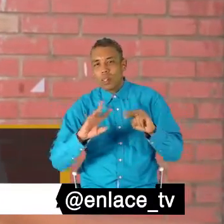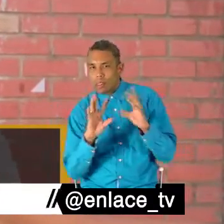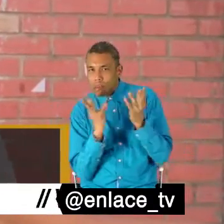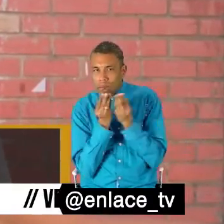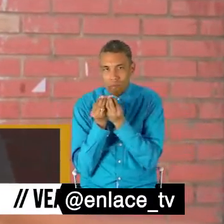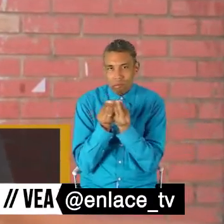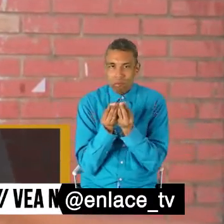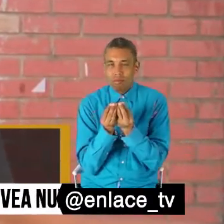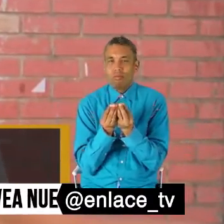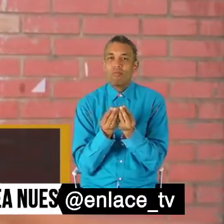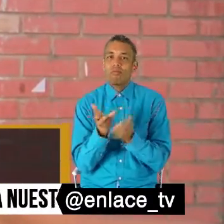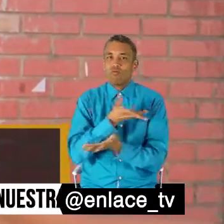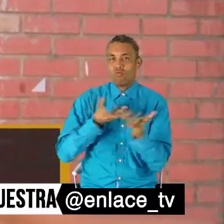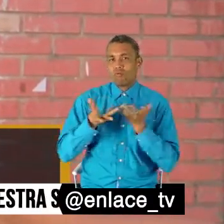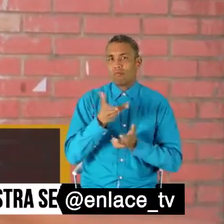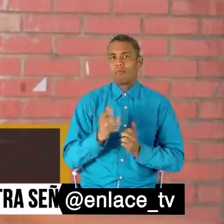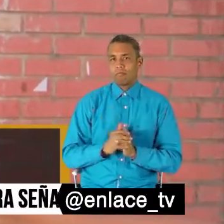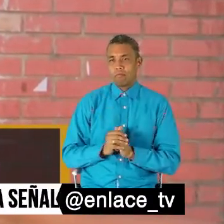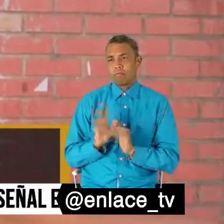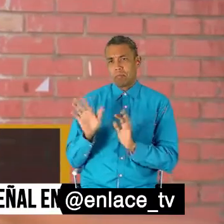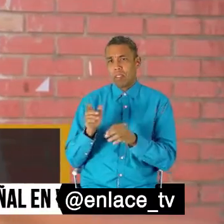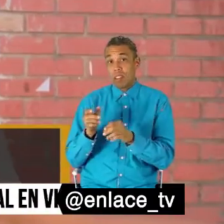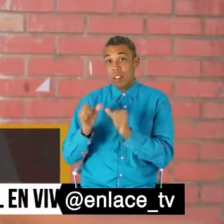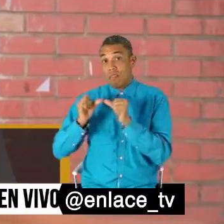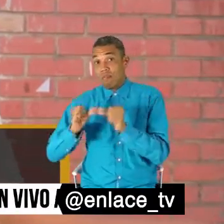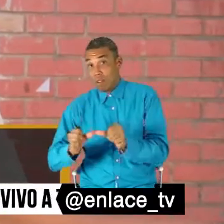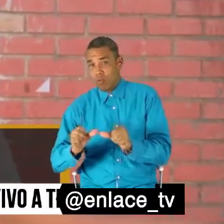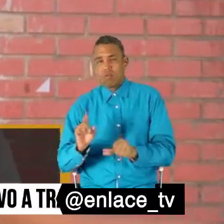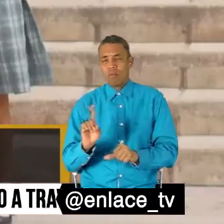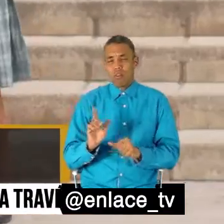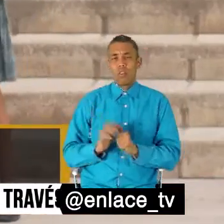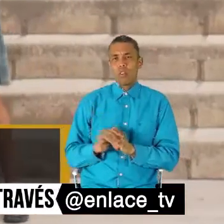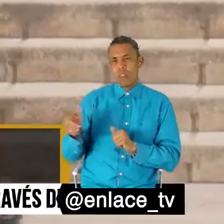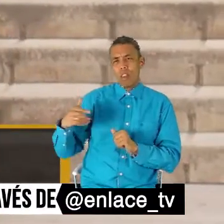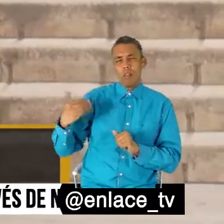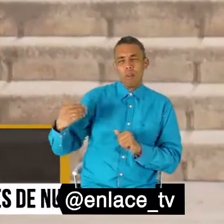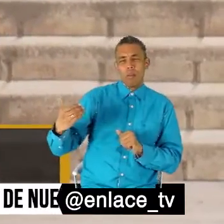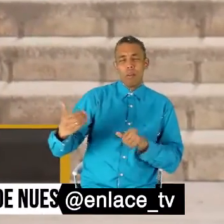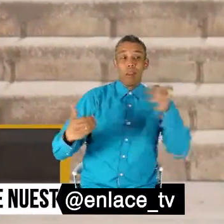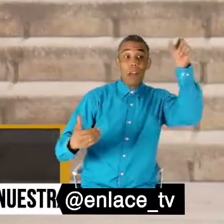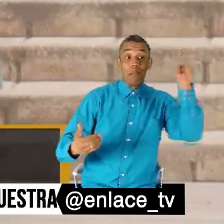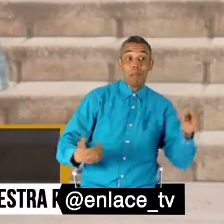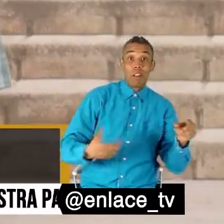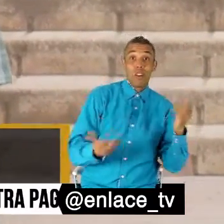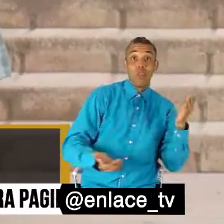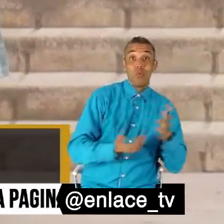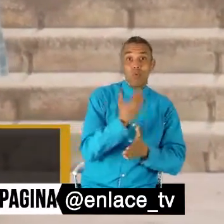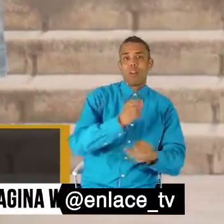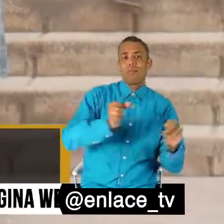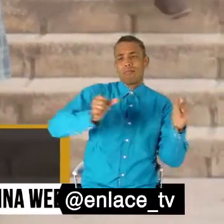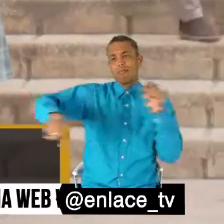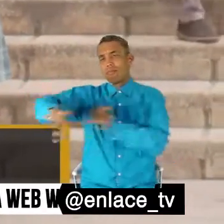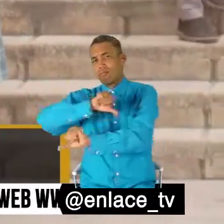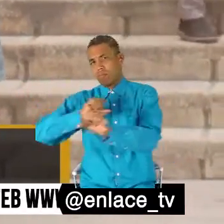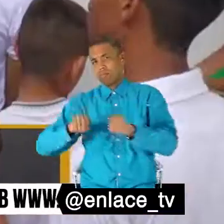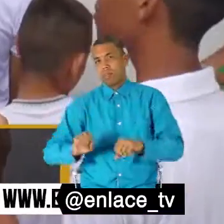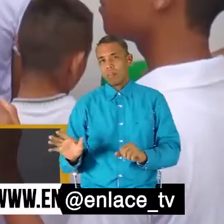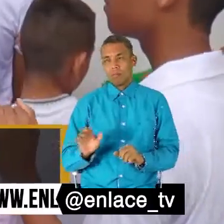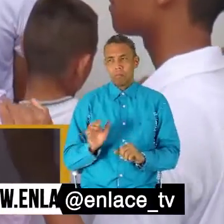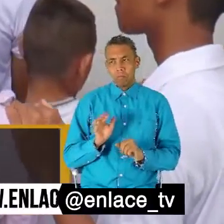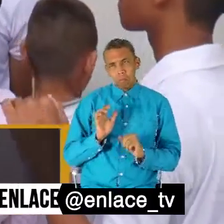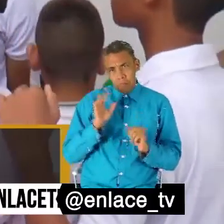día una profesora o un profesor que vaya a reemplazar su área. El contralor del colegio, Jordin Luna, aseguró que el cese